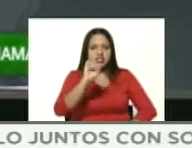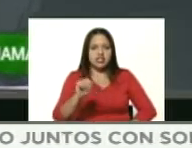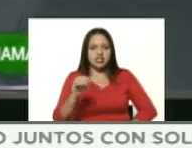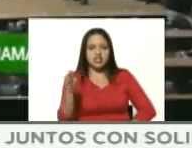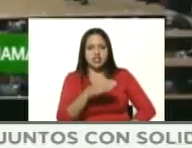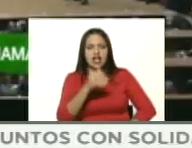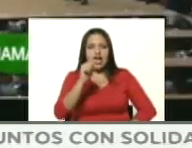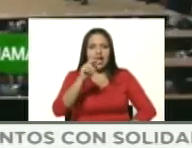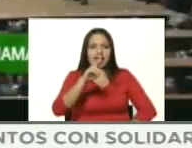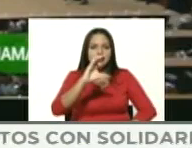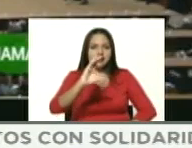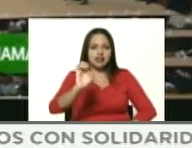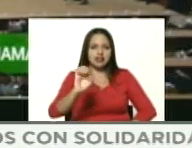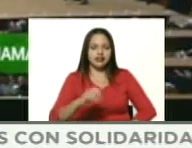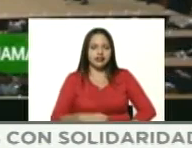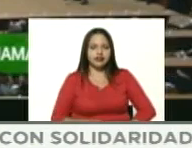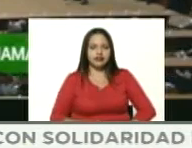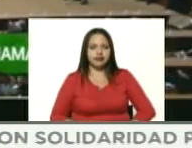Catacora.